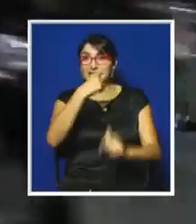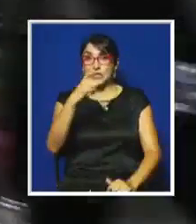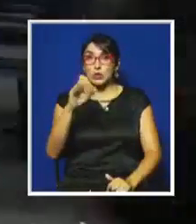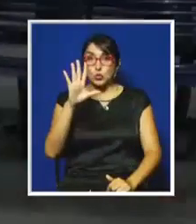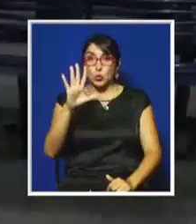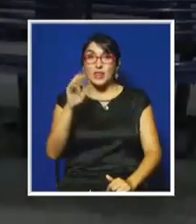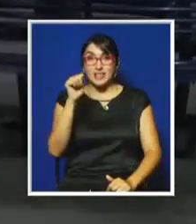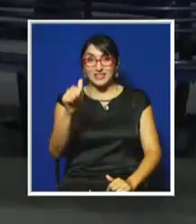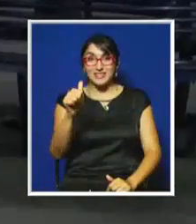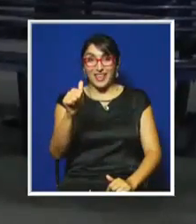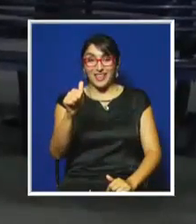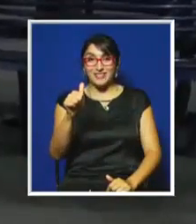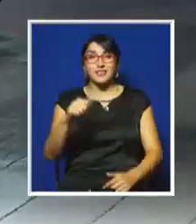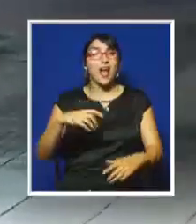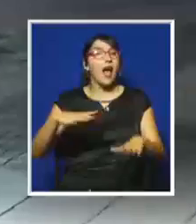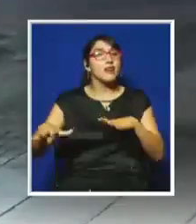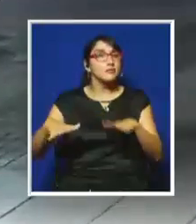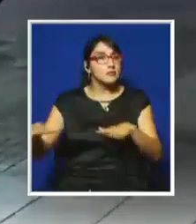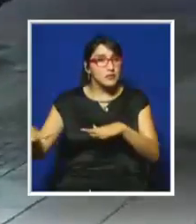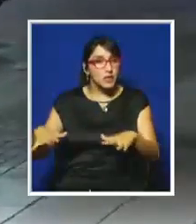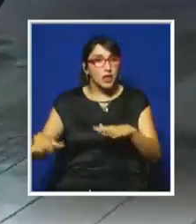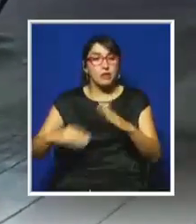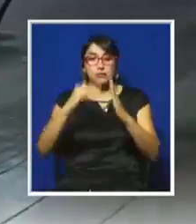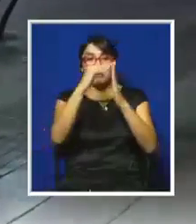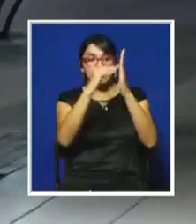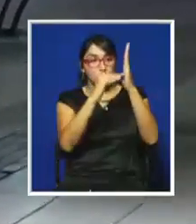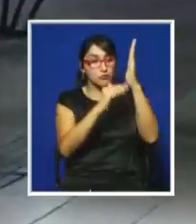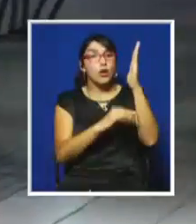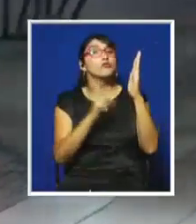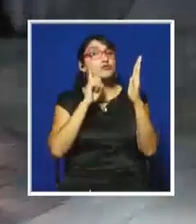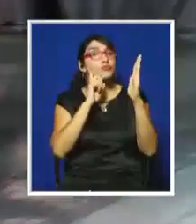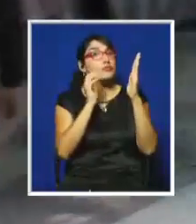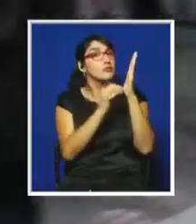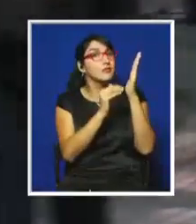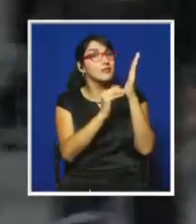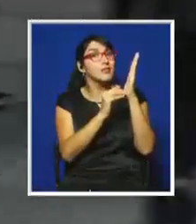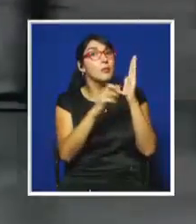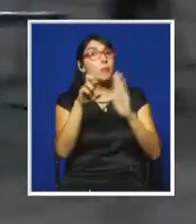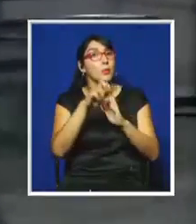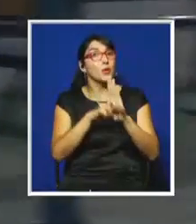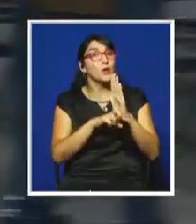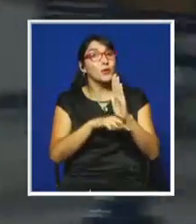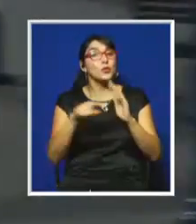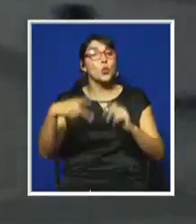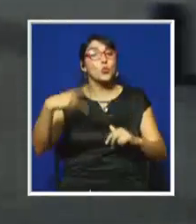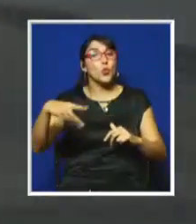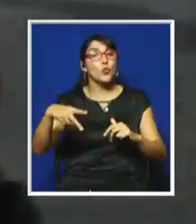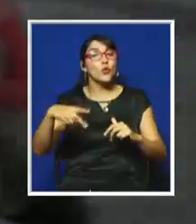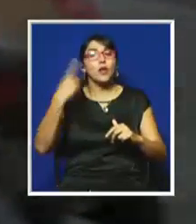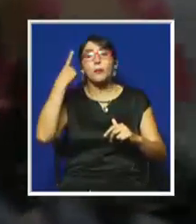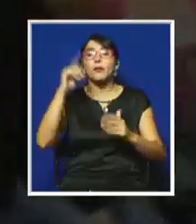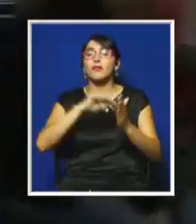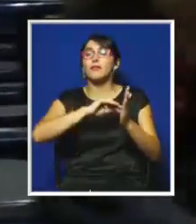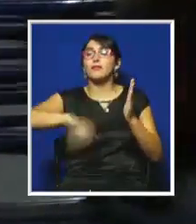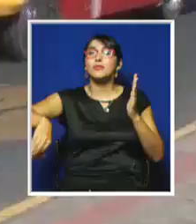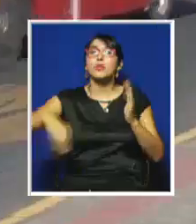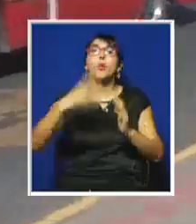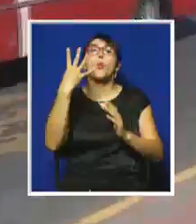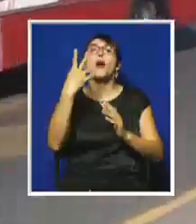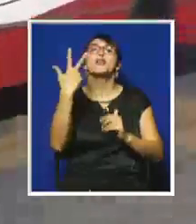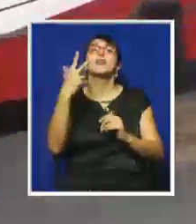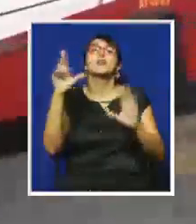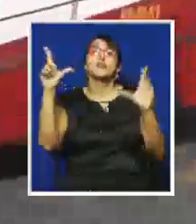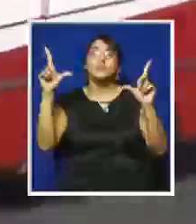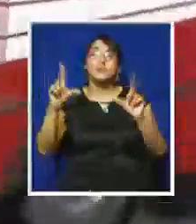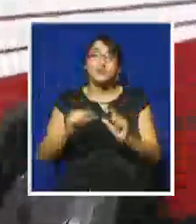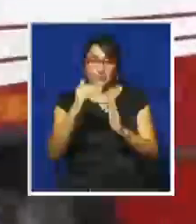156 iniciativas. En la nómina sí figuraba el proyecto que crea la región del Ñuble. Sin embargo, este quedó excluido al reducirse a 48 los